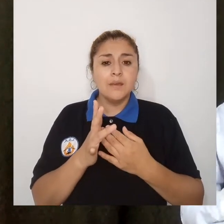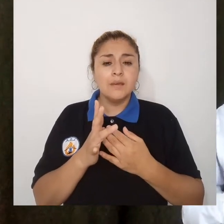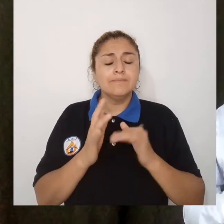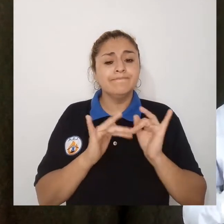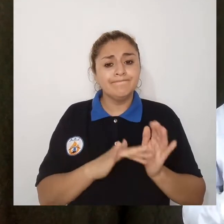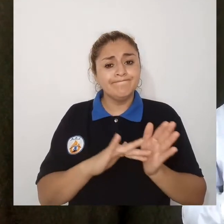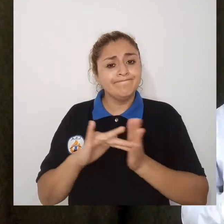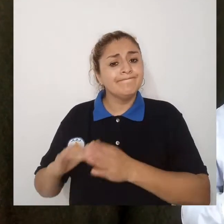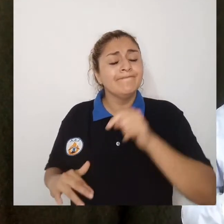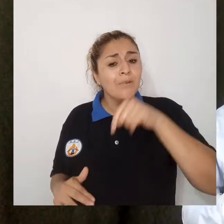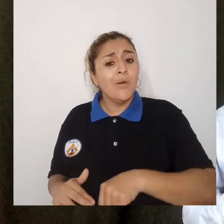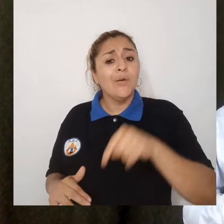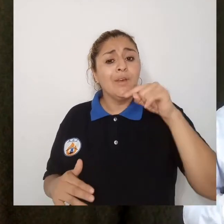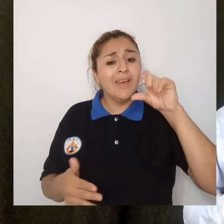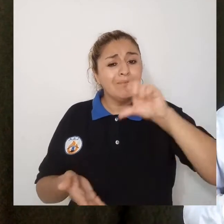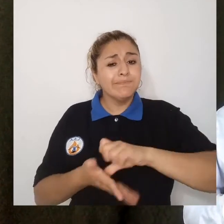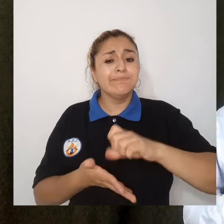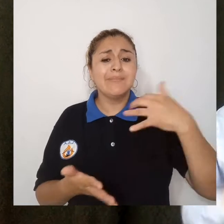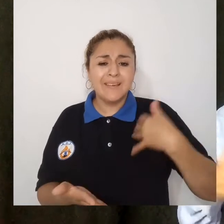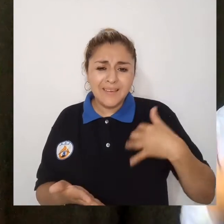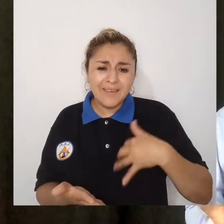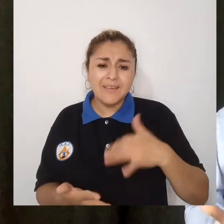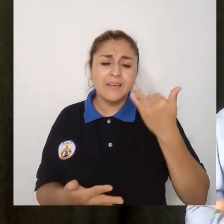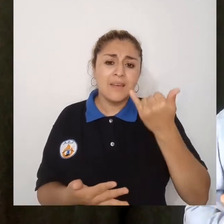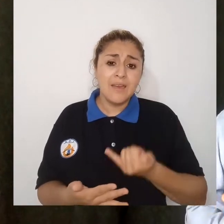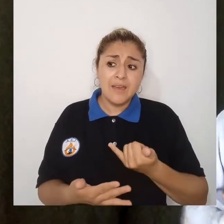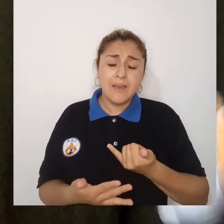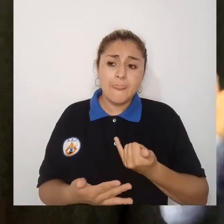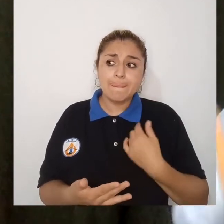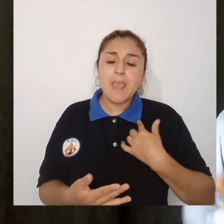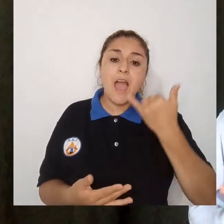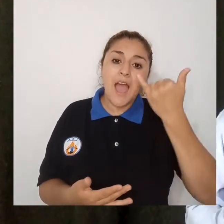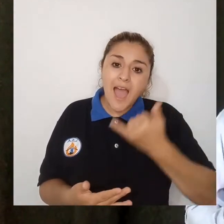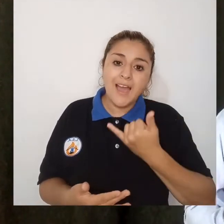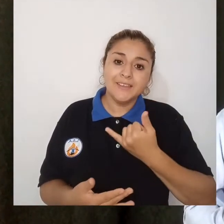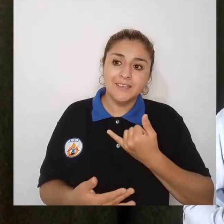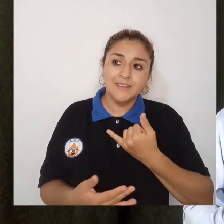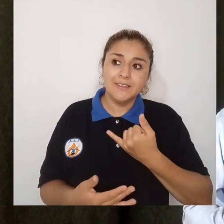hoy en argentina tenemos una gran posibilidad actual